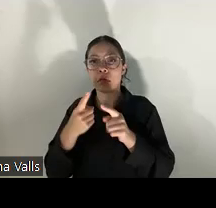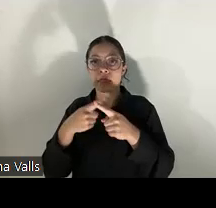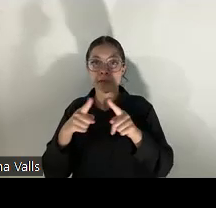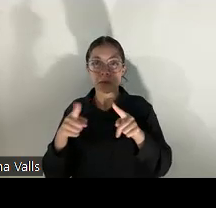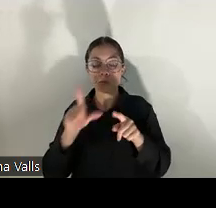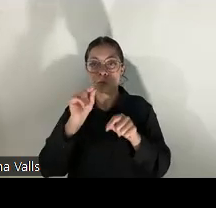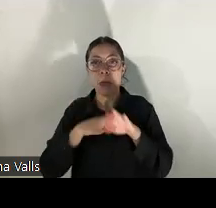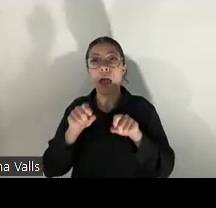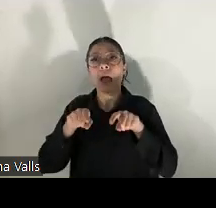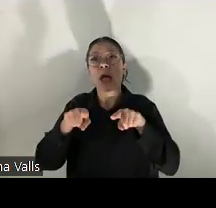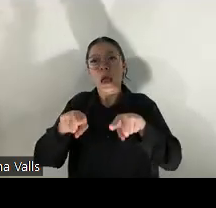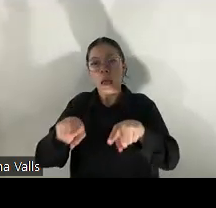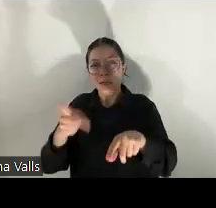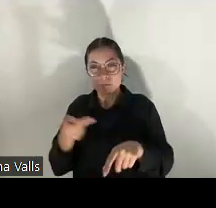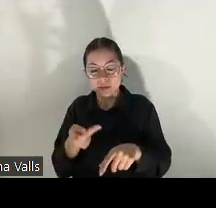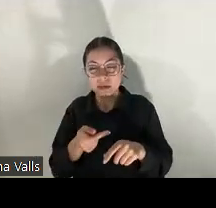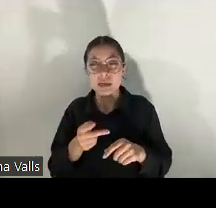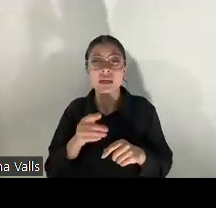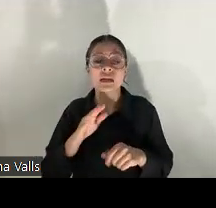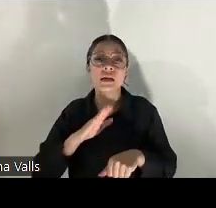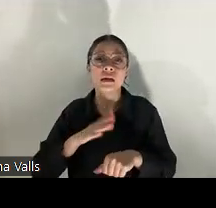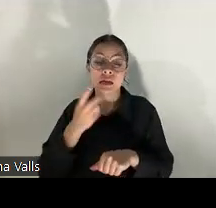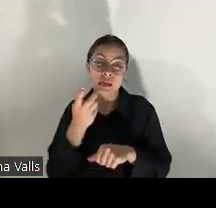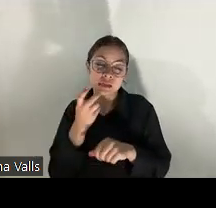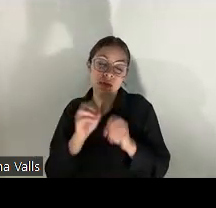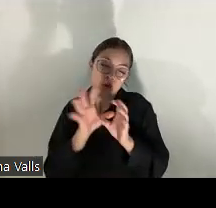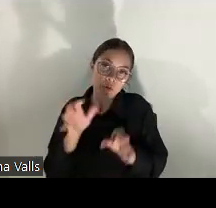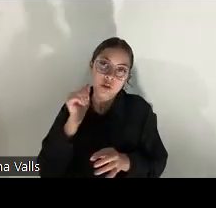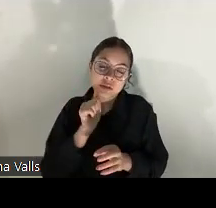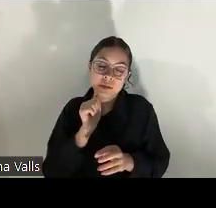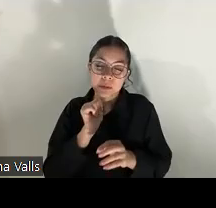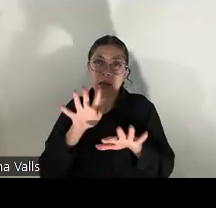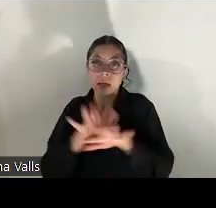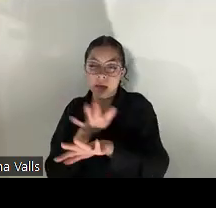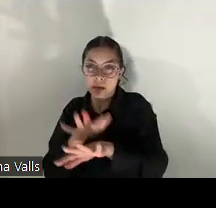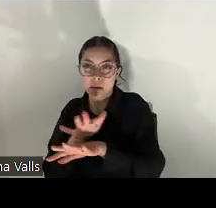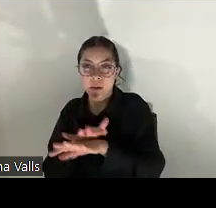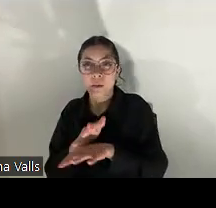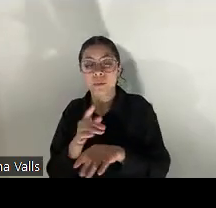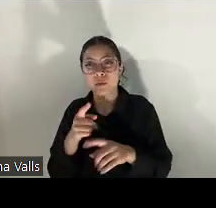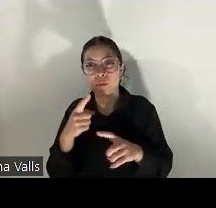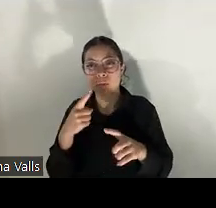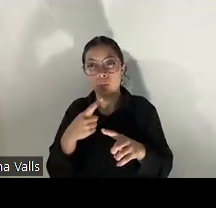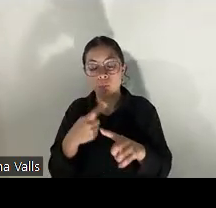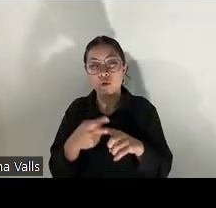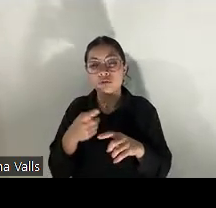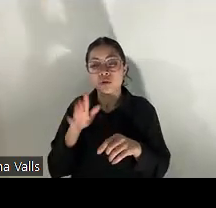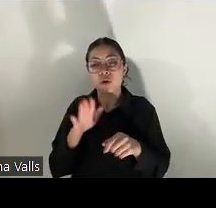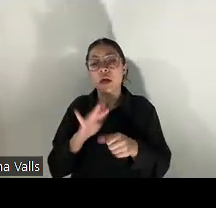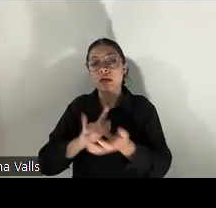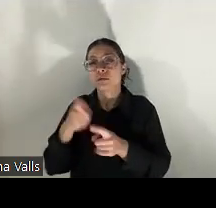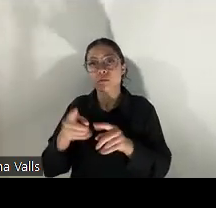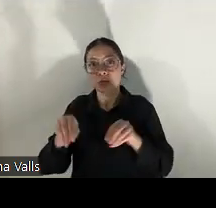más extendidas. Obviamente, con esto se va modificando por el tono y los movimientos van a empezar